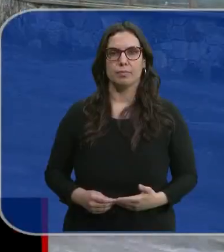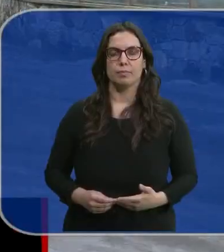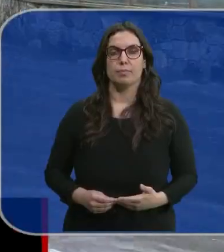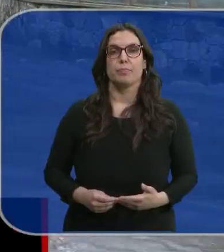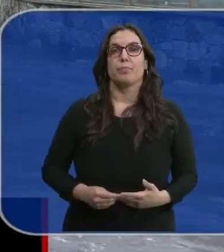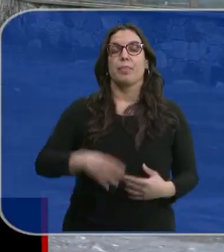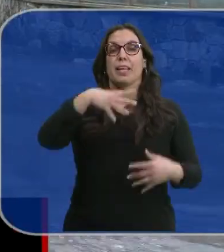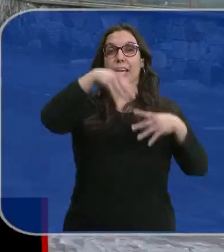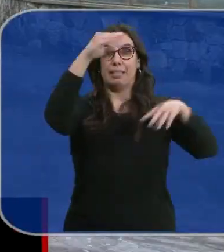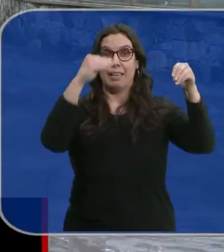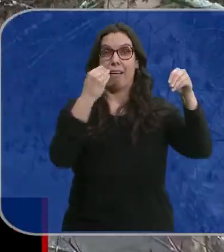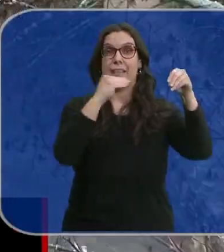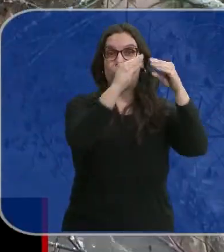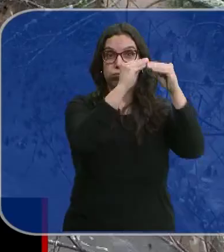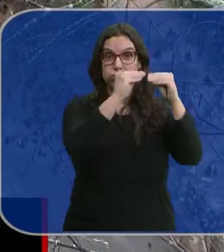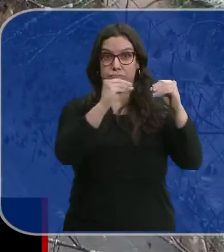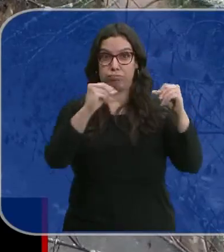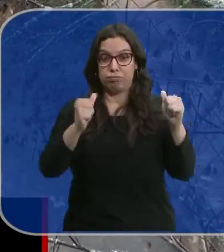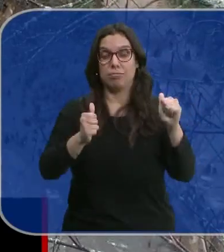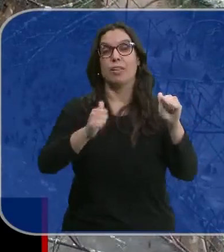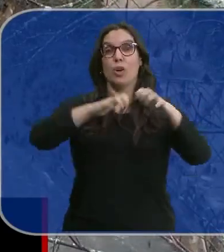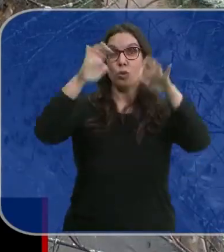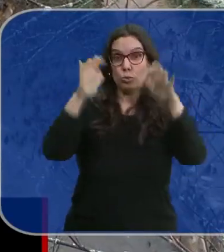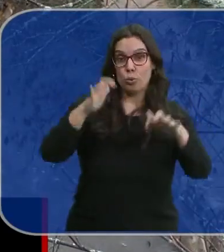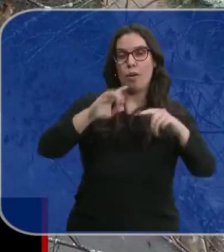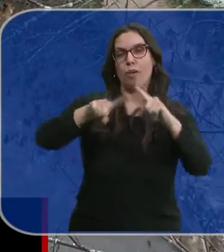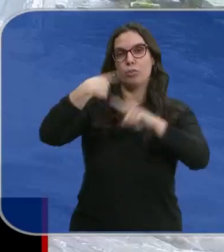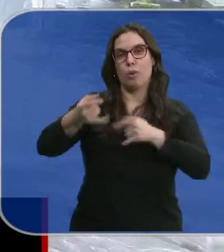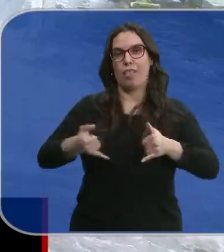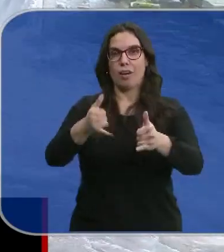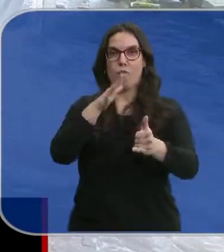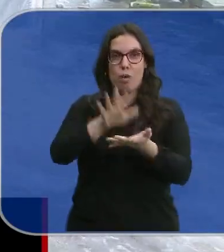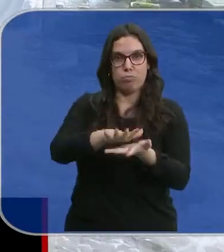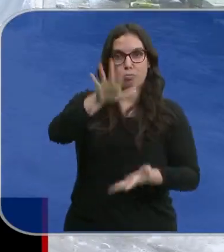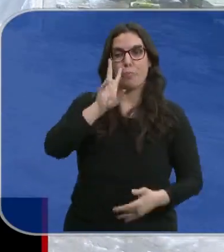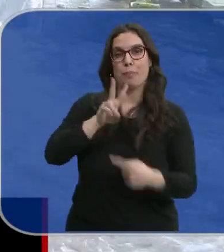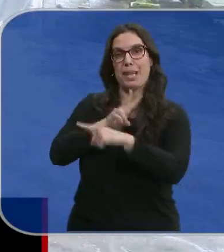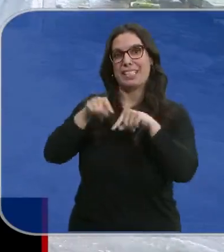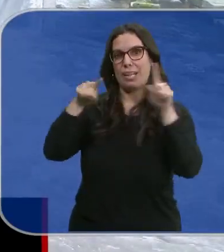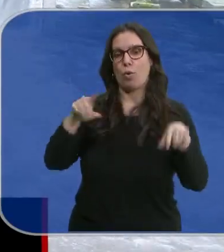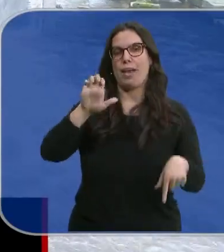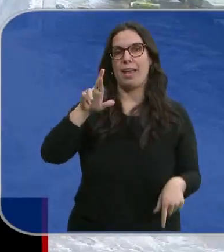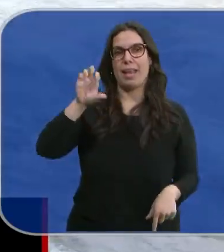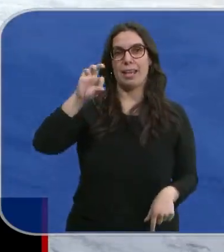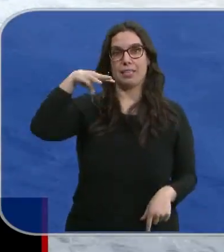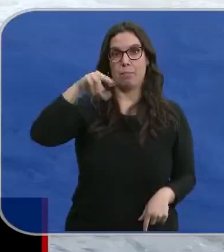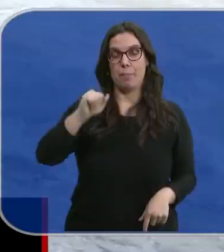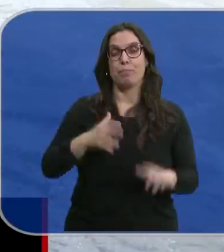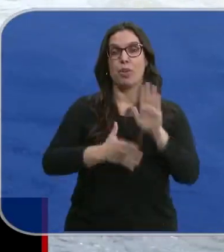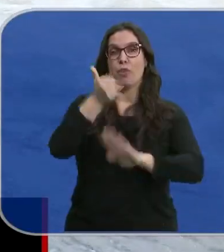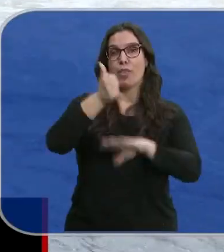El deshielo de la sierra y las últimas lluvias están provocando que aumente el caudal de los ríos. Este es el Eresma, en Segovia. La